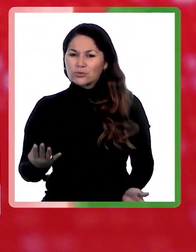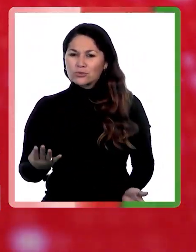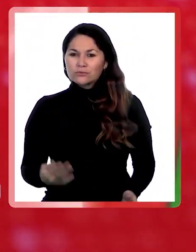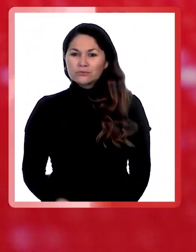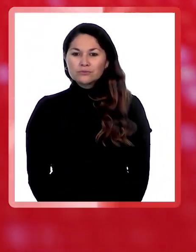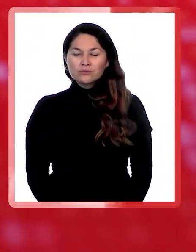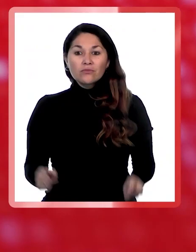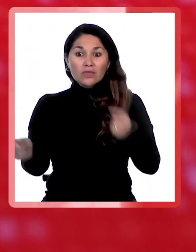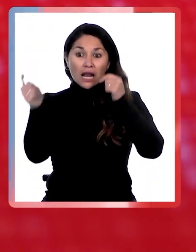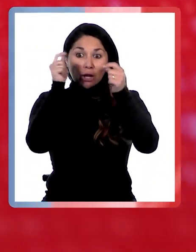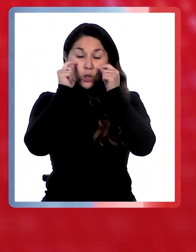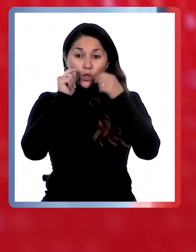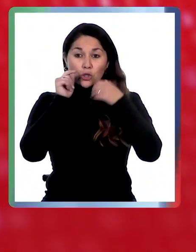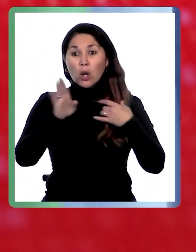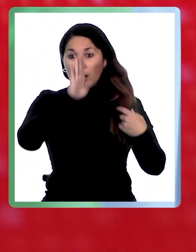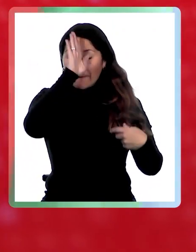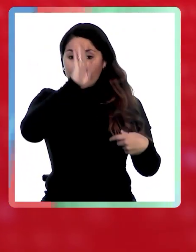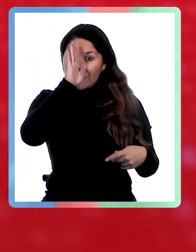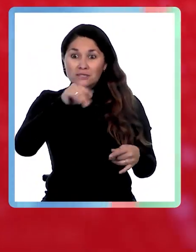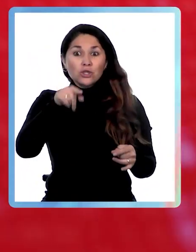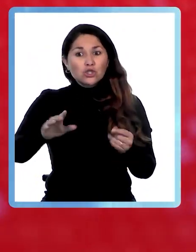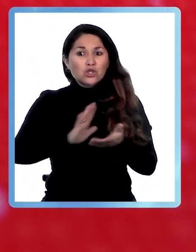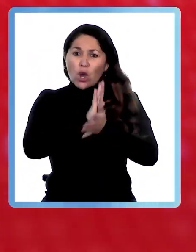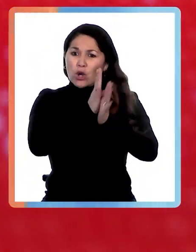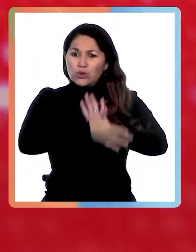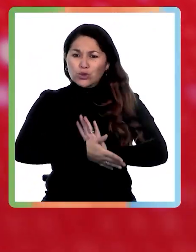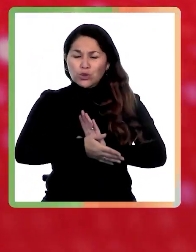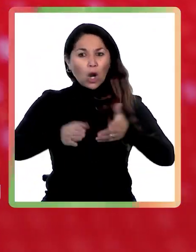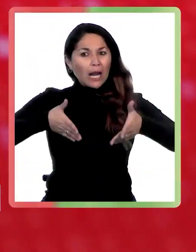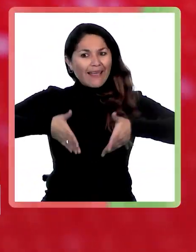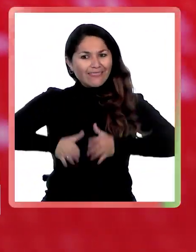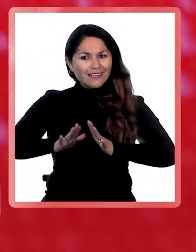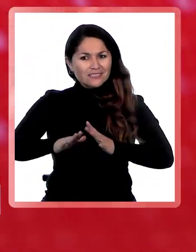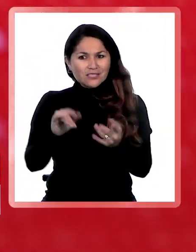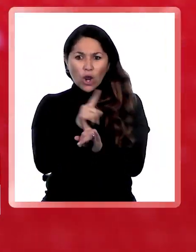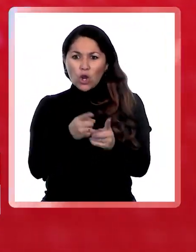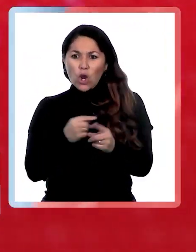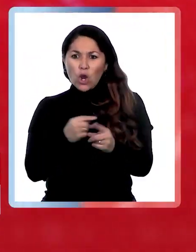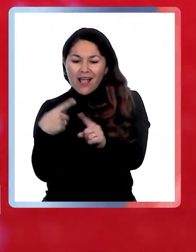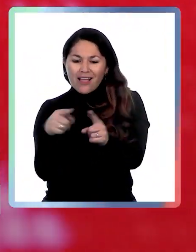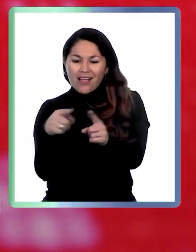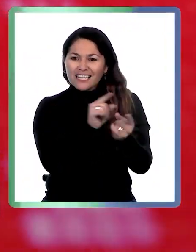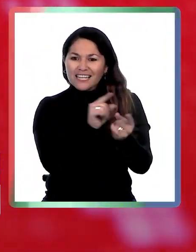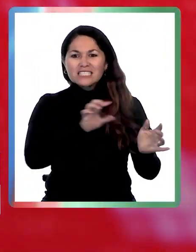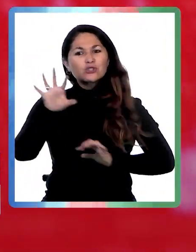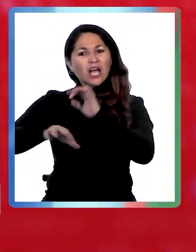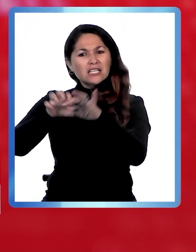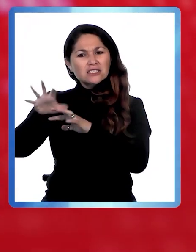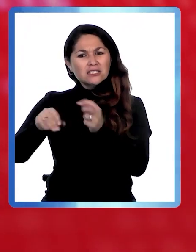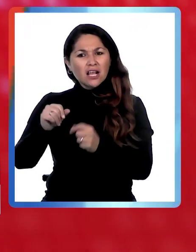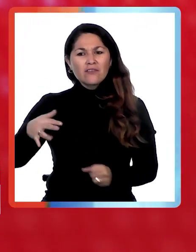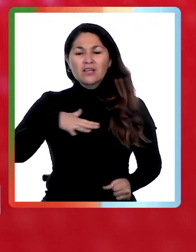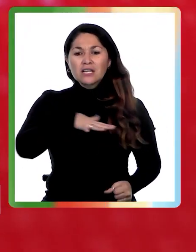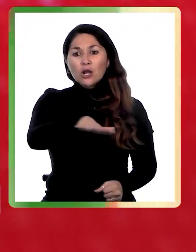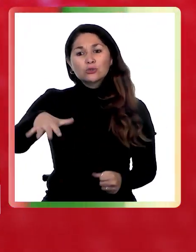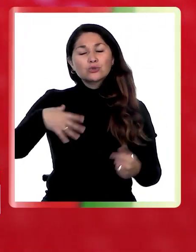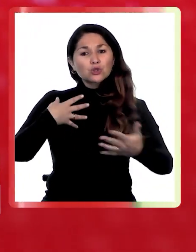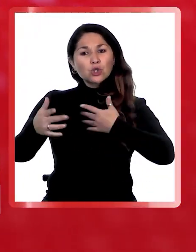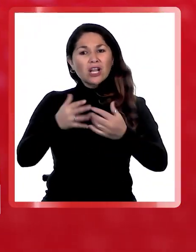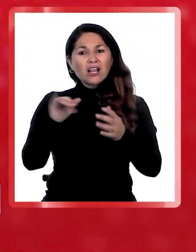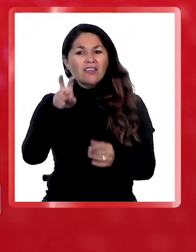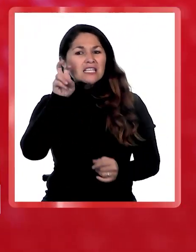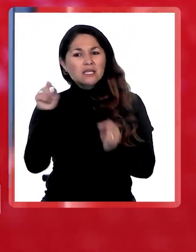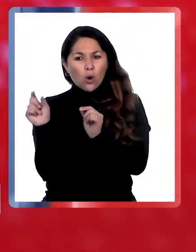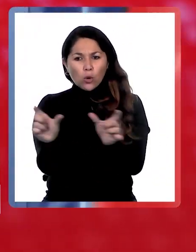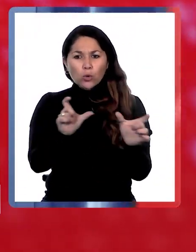riesgos asociados establecida por perro silvestr todo aquel que ha nacido o ha vuelto a su estado salvaje viviendo